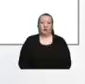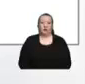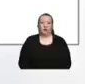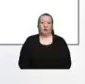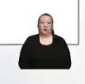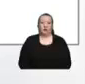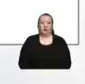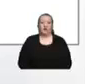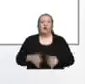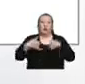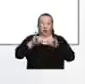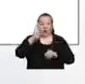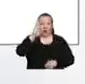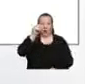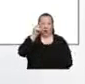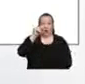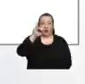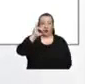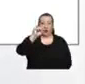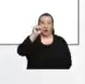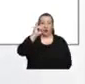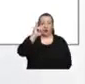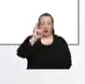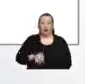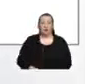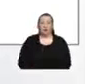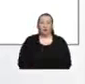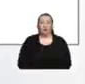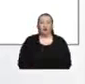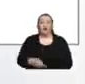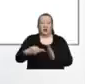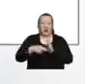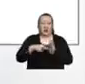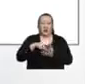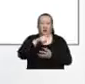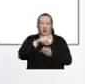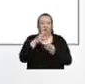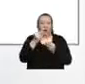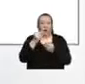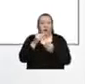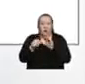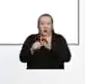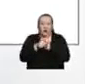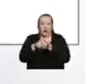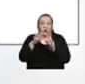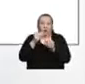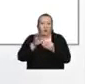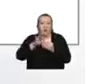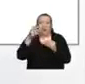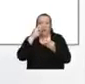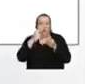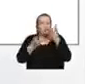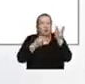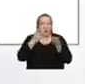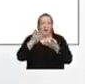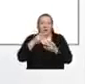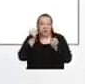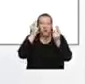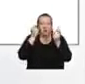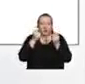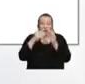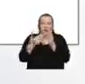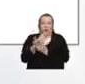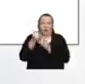sigamos con vanessa internación fundation que este cascarón que hizo no para decir que transfirió se deshizo de sus